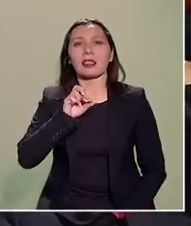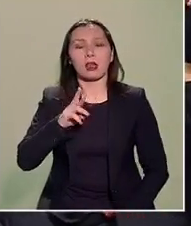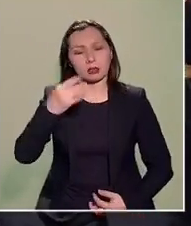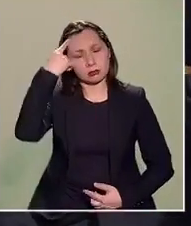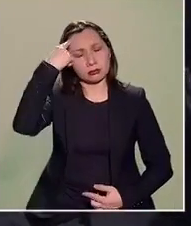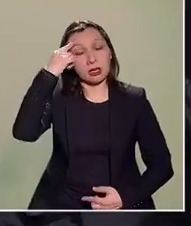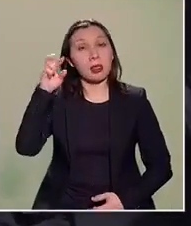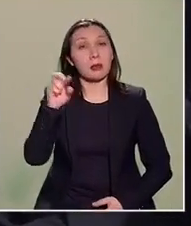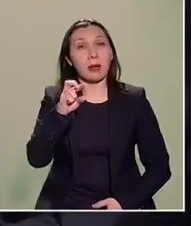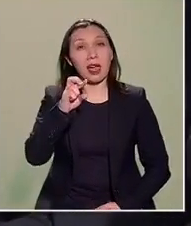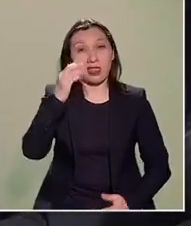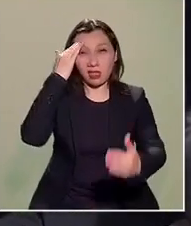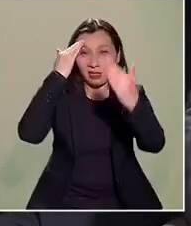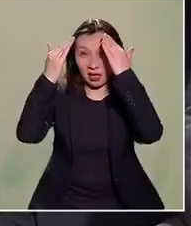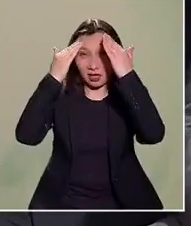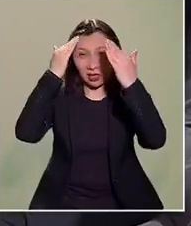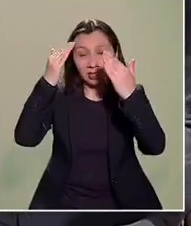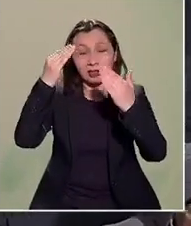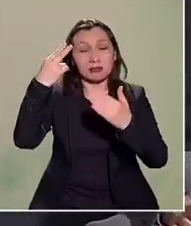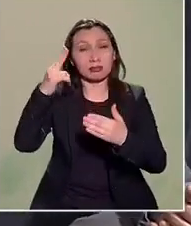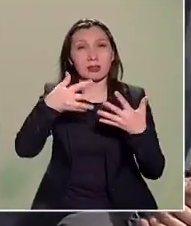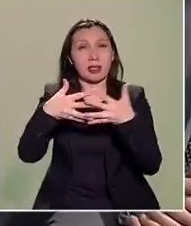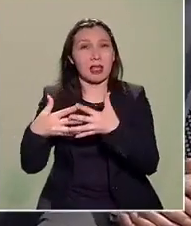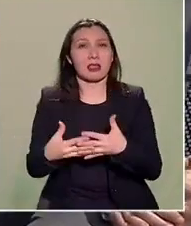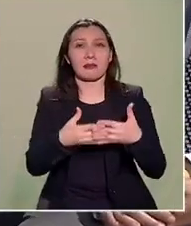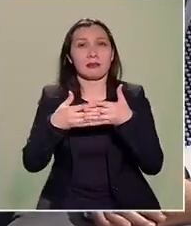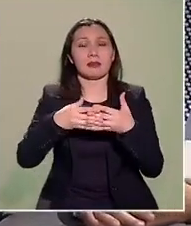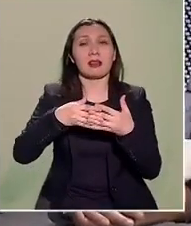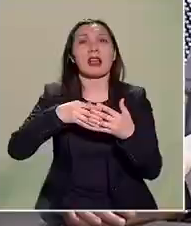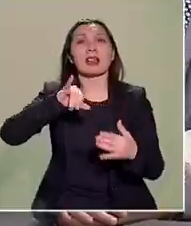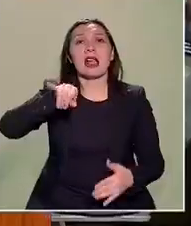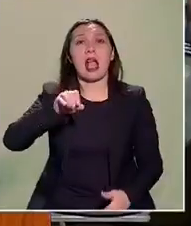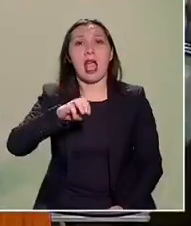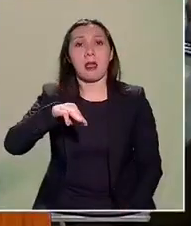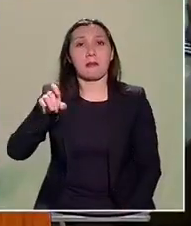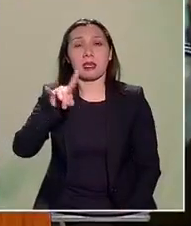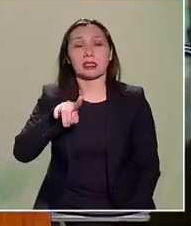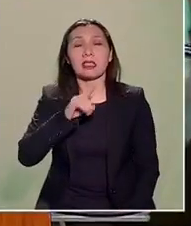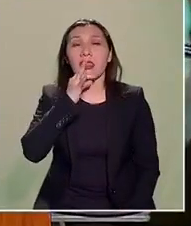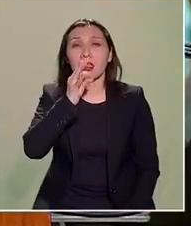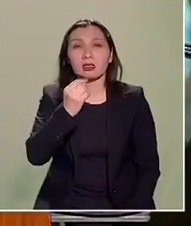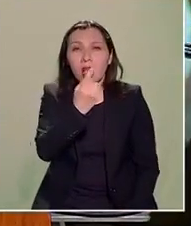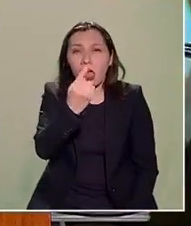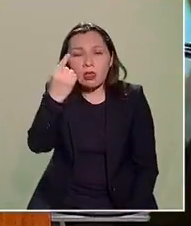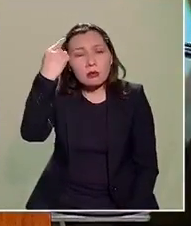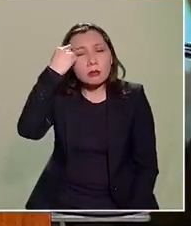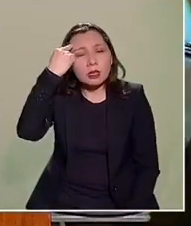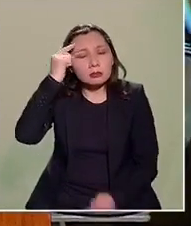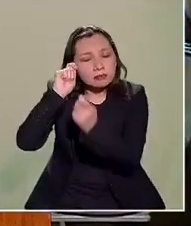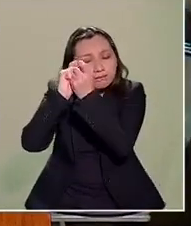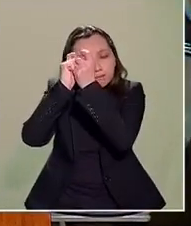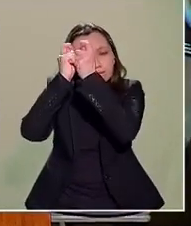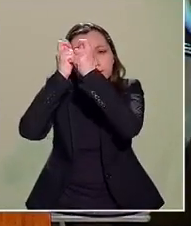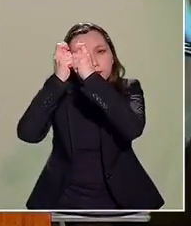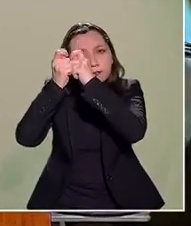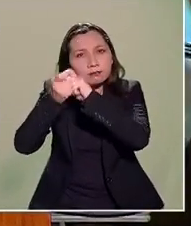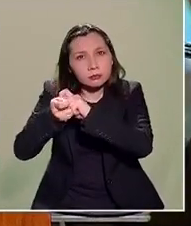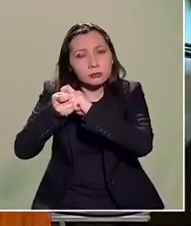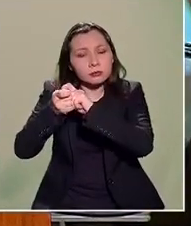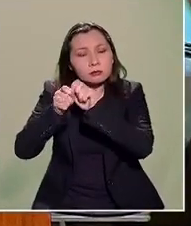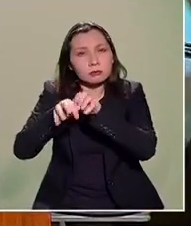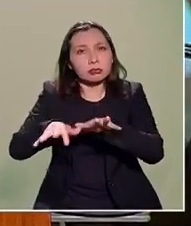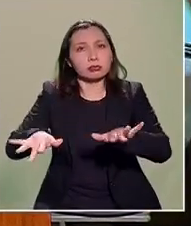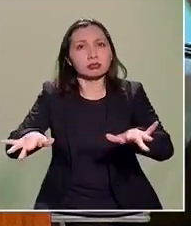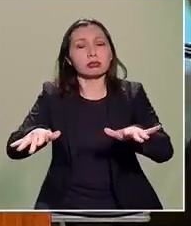psicología americana william james dice cada pensamiento se transforma en acción